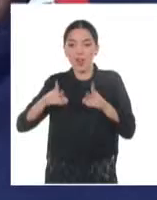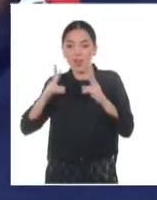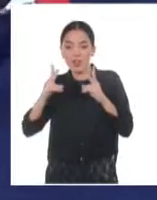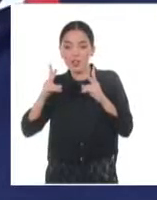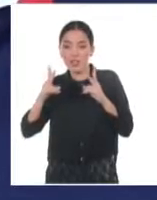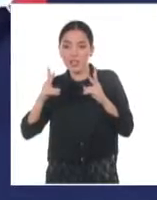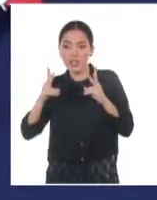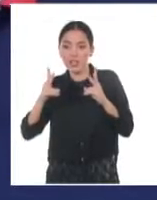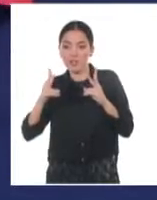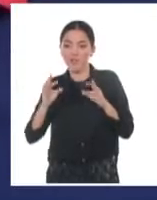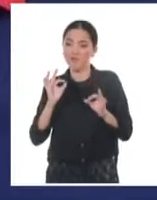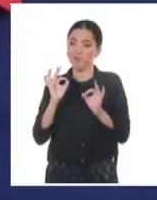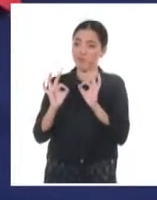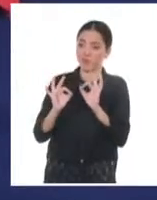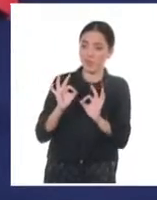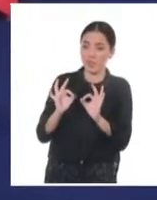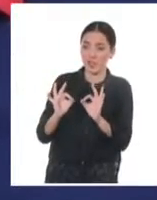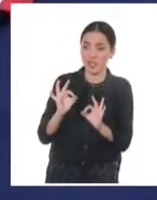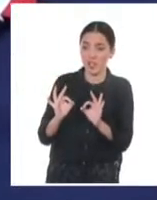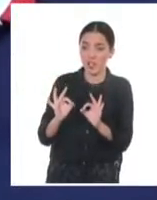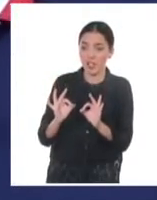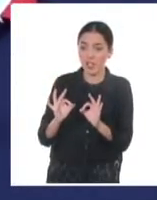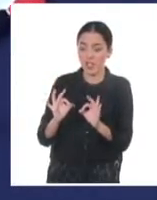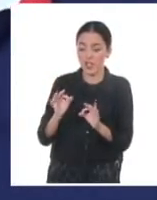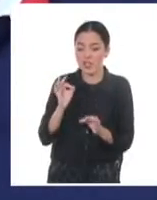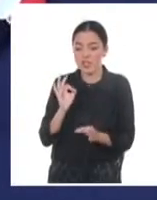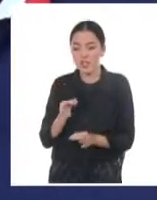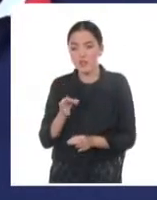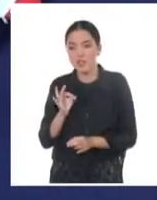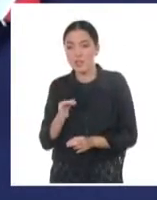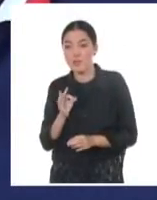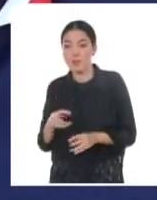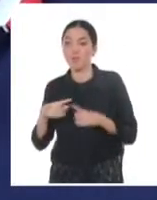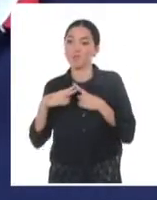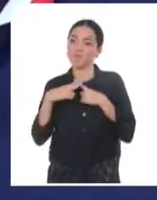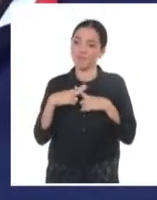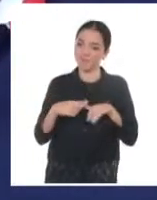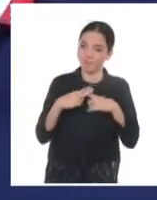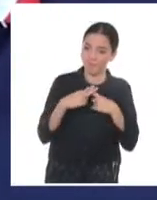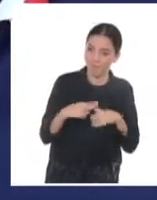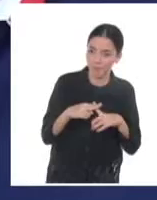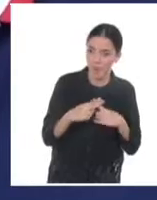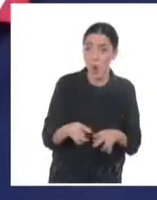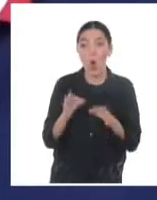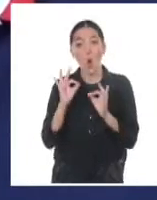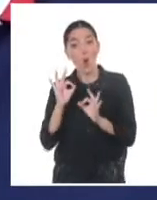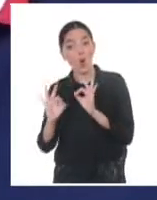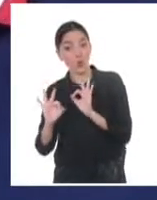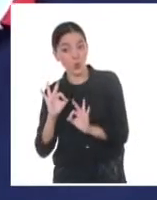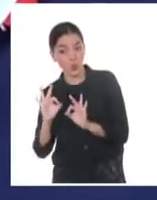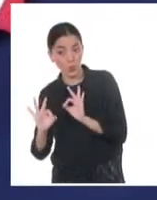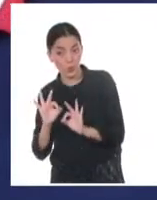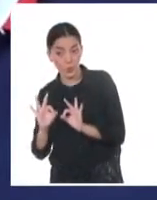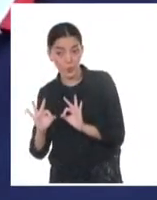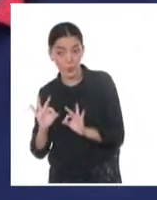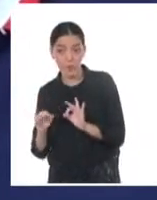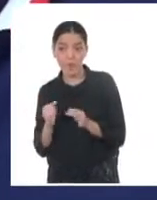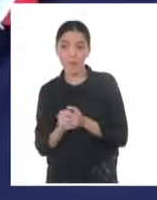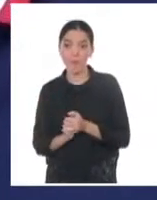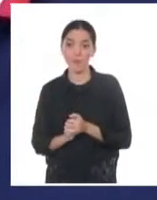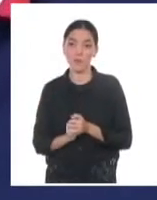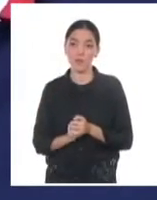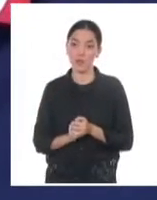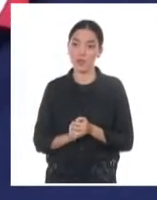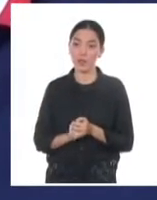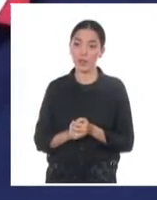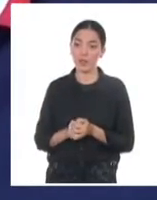uso, pero ese uso viene de la contemporaneidad, es decir, no podemos retroceder en el tiempo de un edificio que